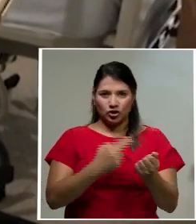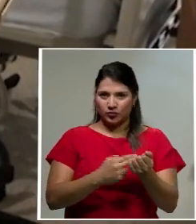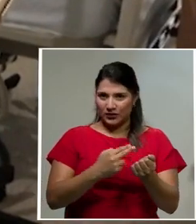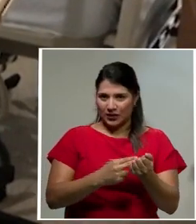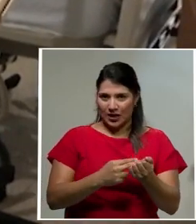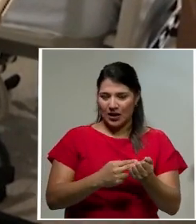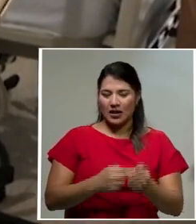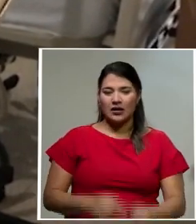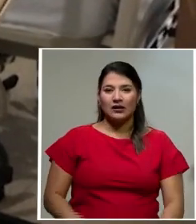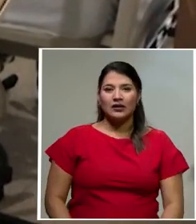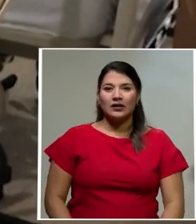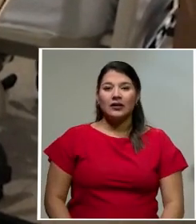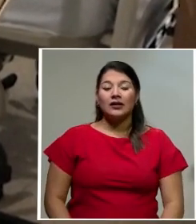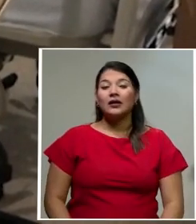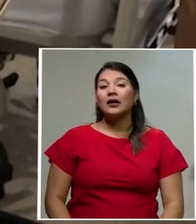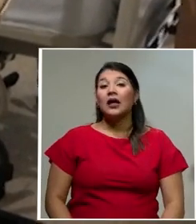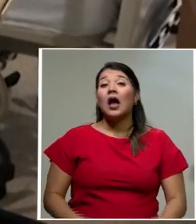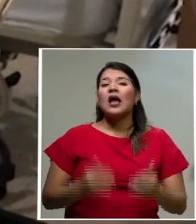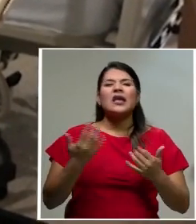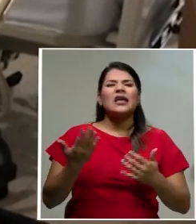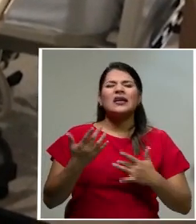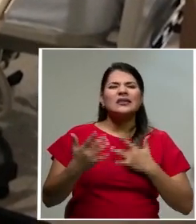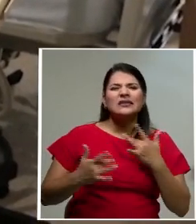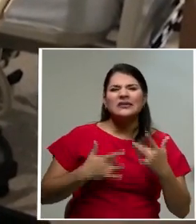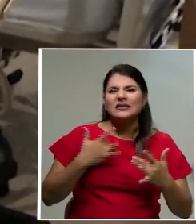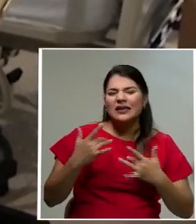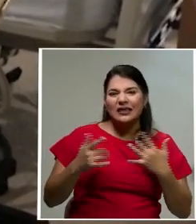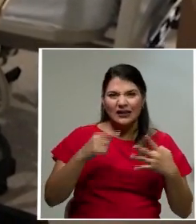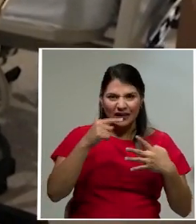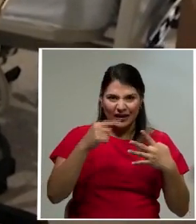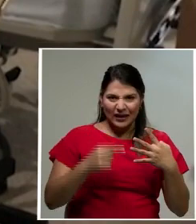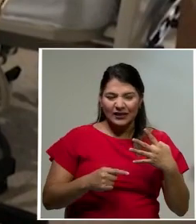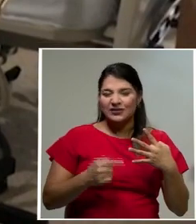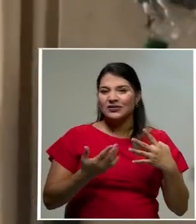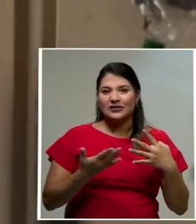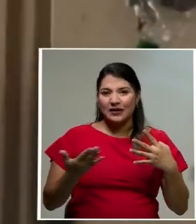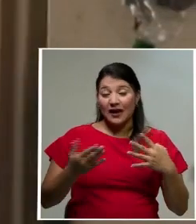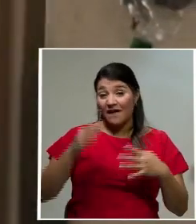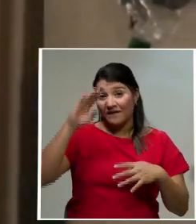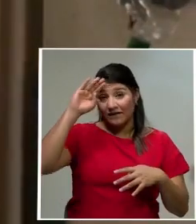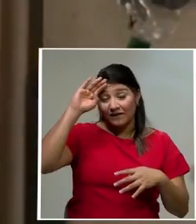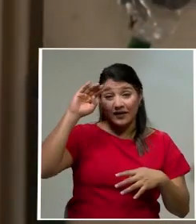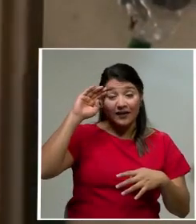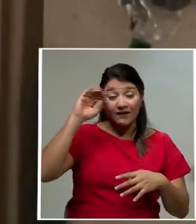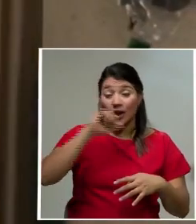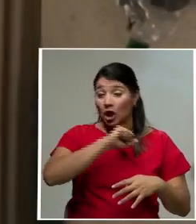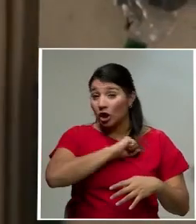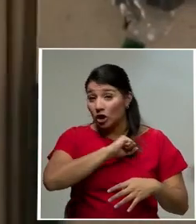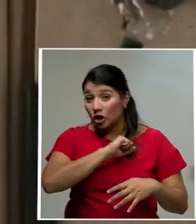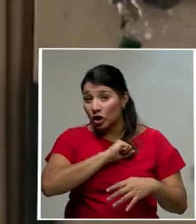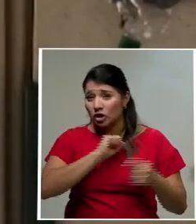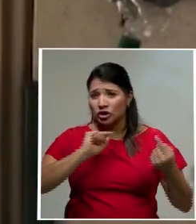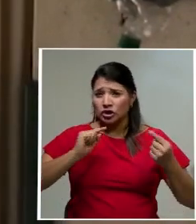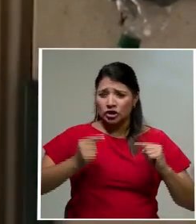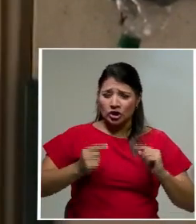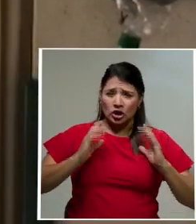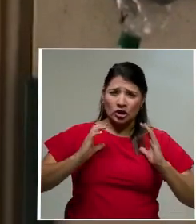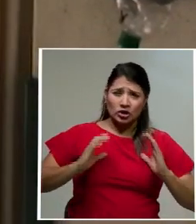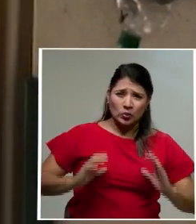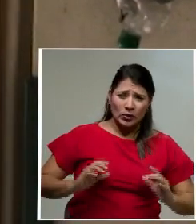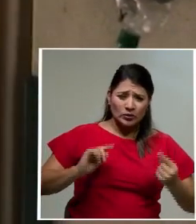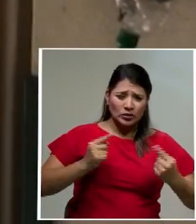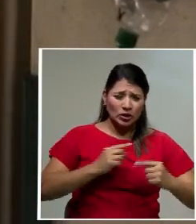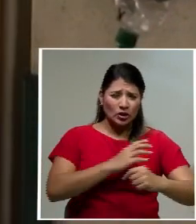sus muestras. Entre los síntomas que presentaron están fiebre, tos, dolor muscular, dolor